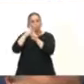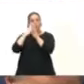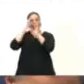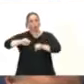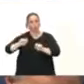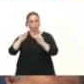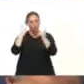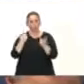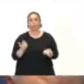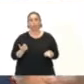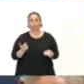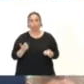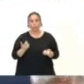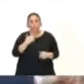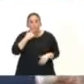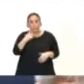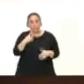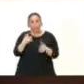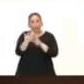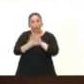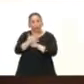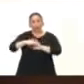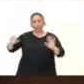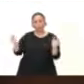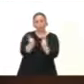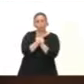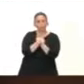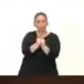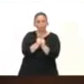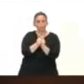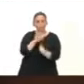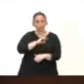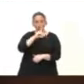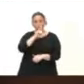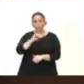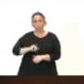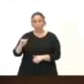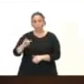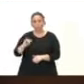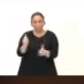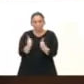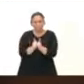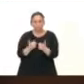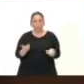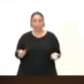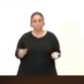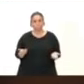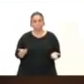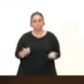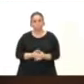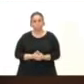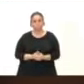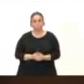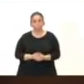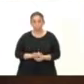Y resulta que habla usted de dependencia, señor Domínguez, dependencia ustedes. Miren,